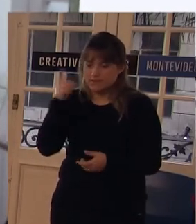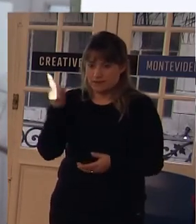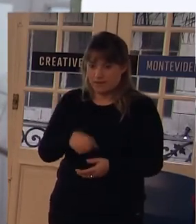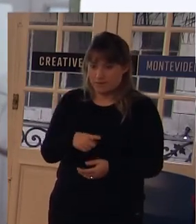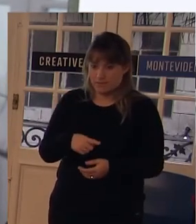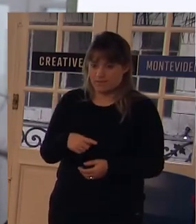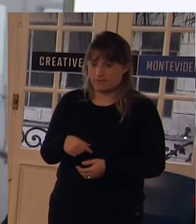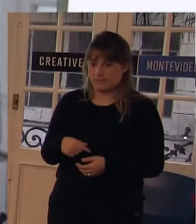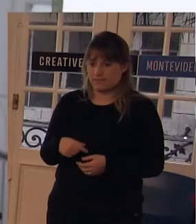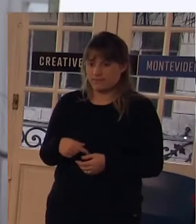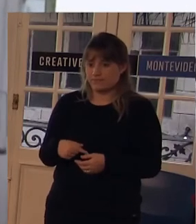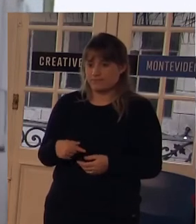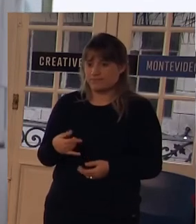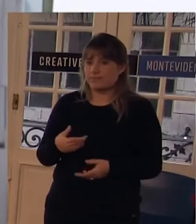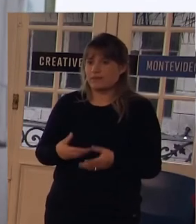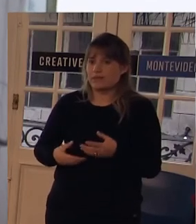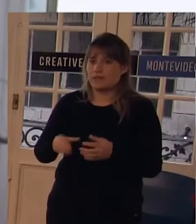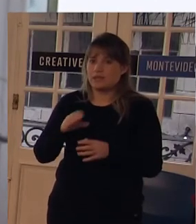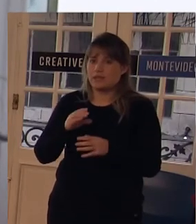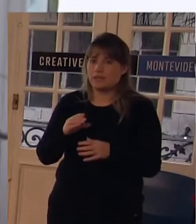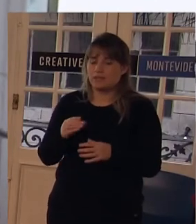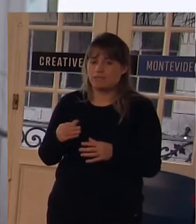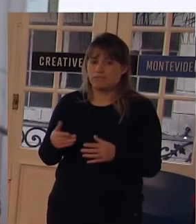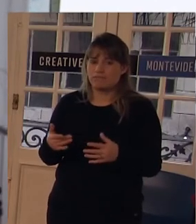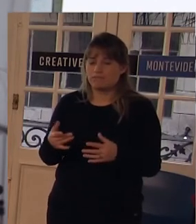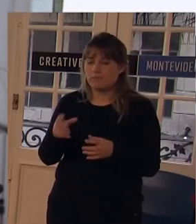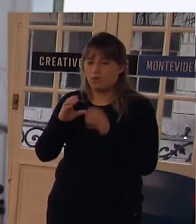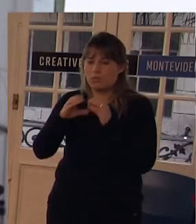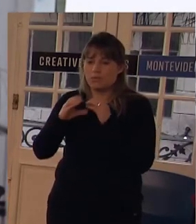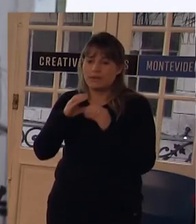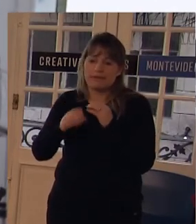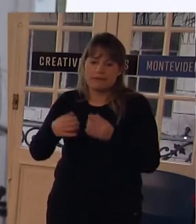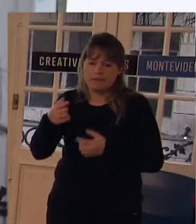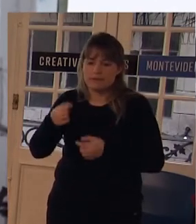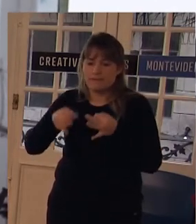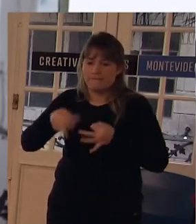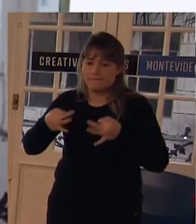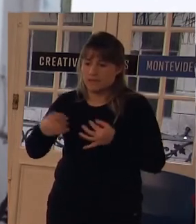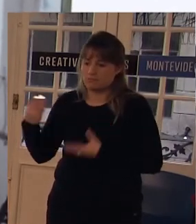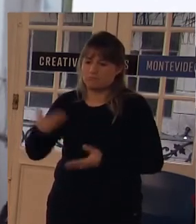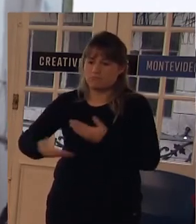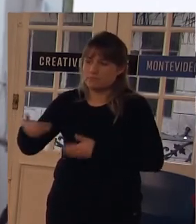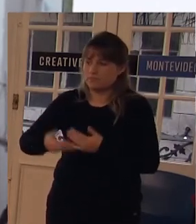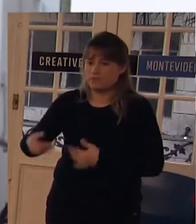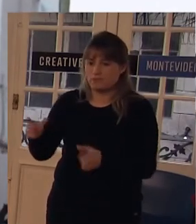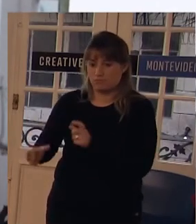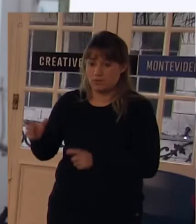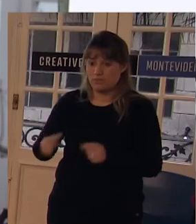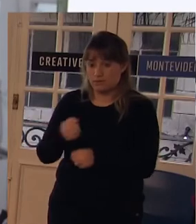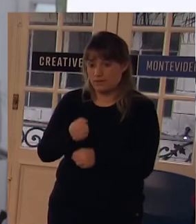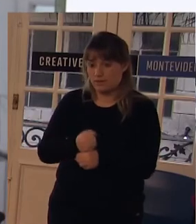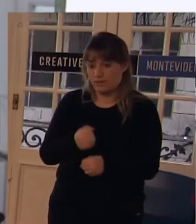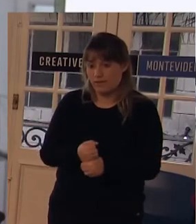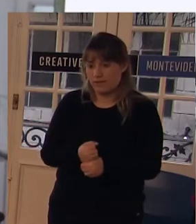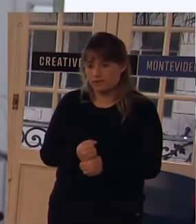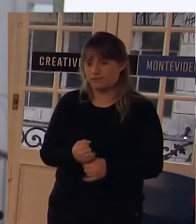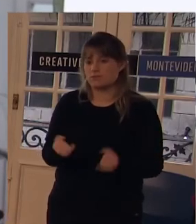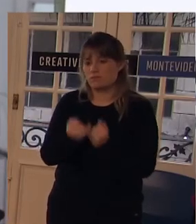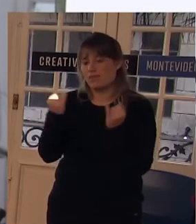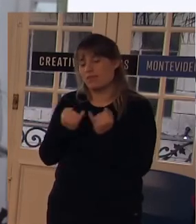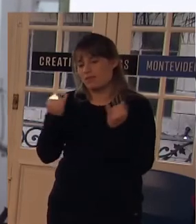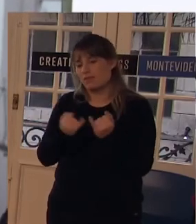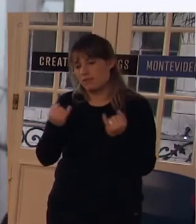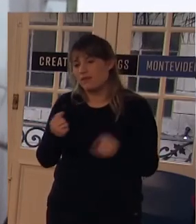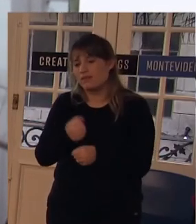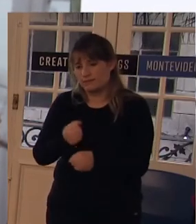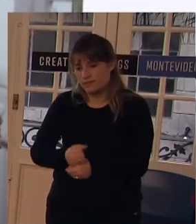una intercomunicación mejor, son muy importantes. Entonces, empecé a aprender sobre metodologías ágiles, sobre Scrum,